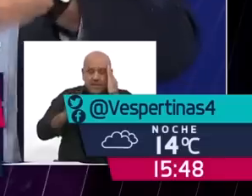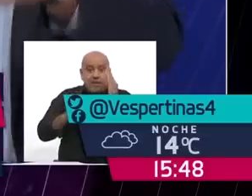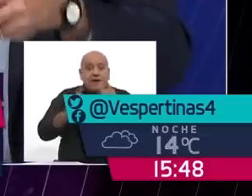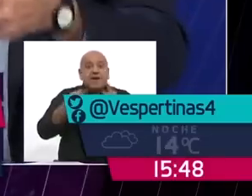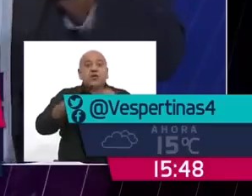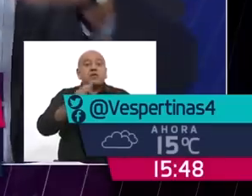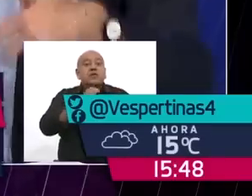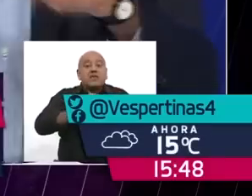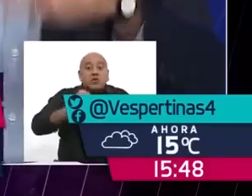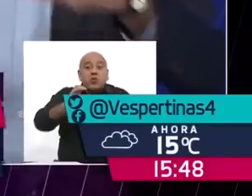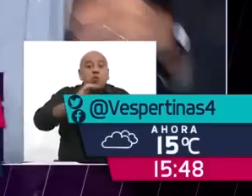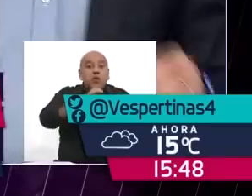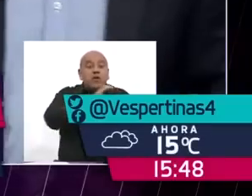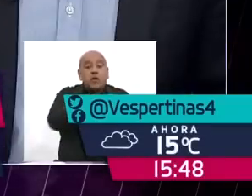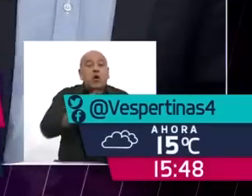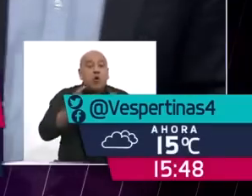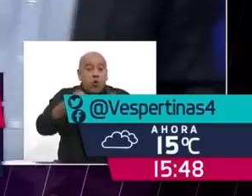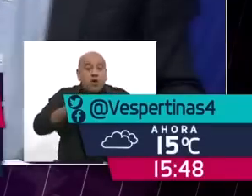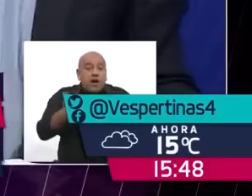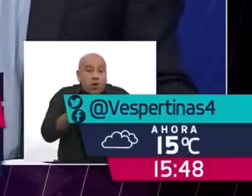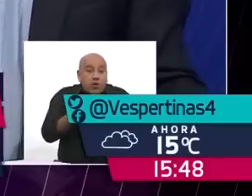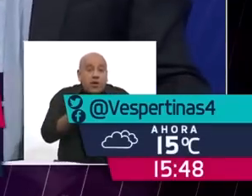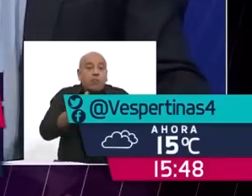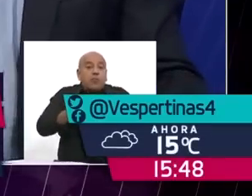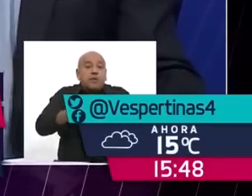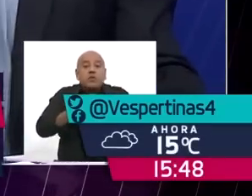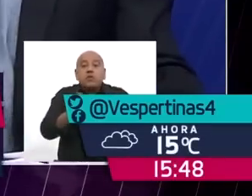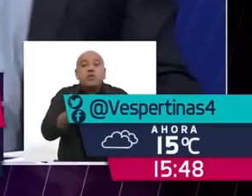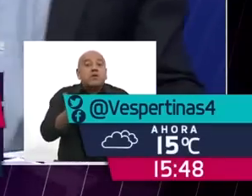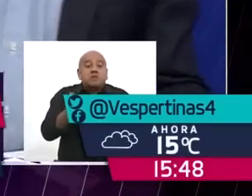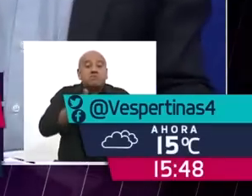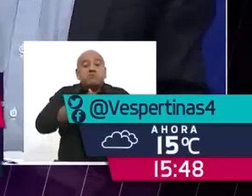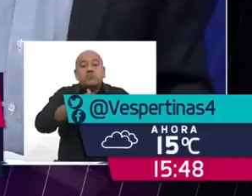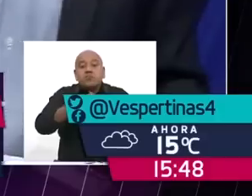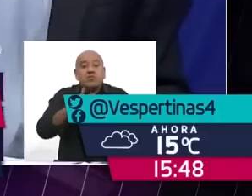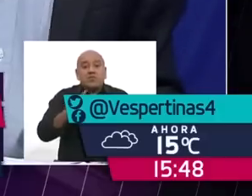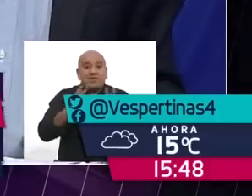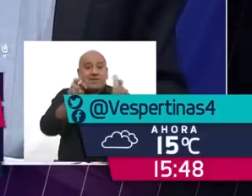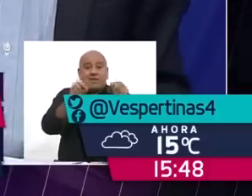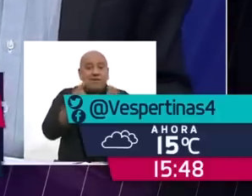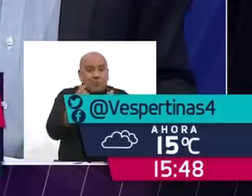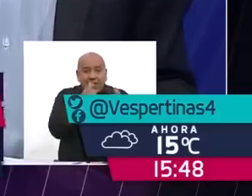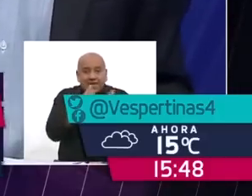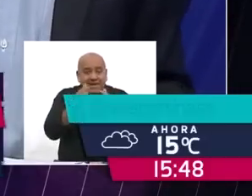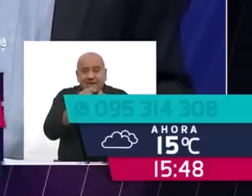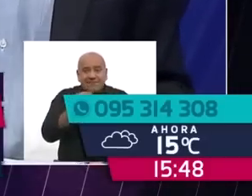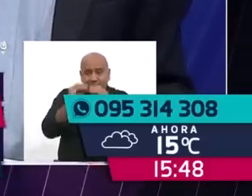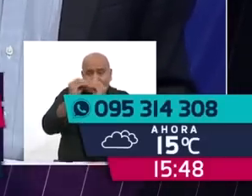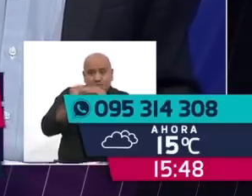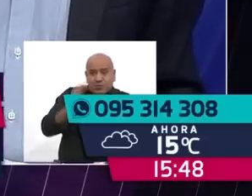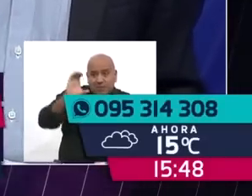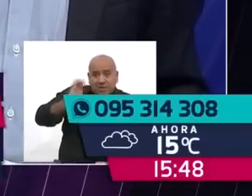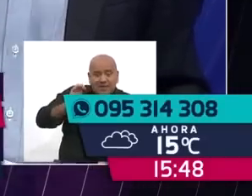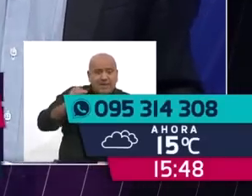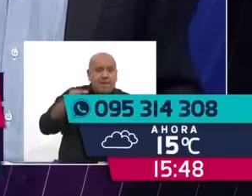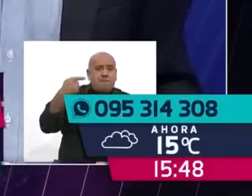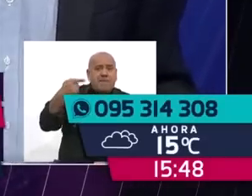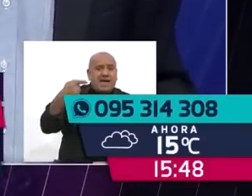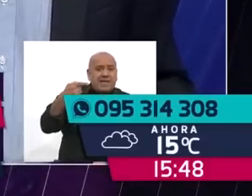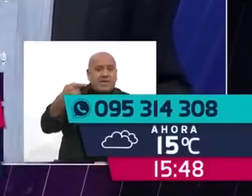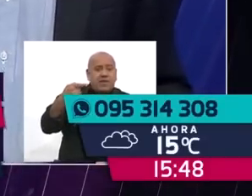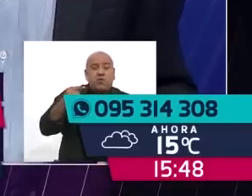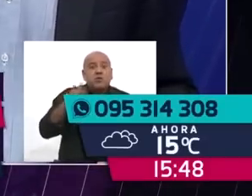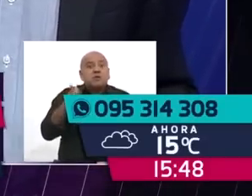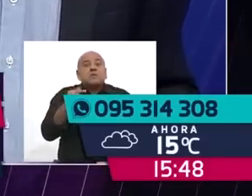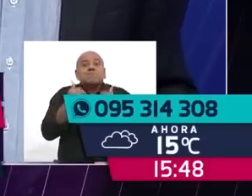se debatieron sobre cinco bloques temáticos que fue la década pasada si la década de pasadas por perdido ganada la inserción de